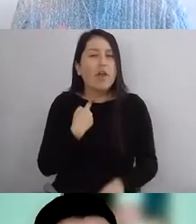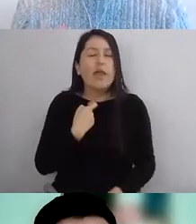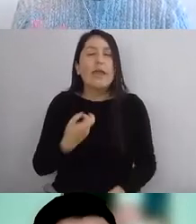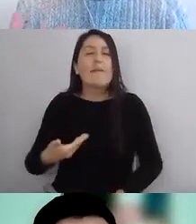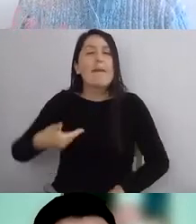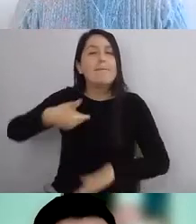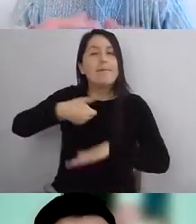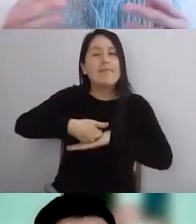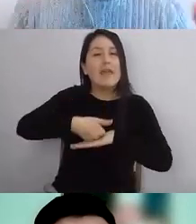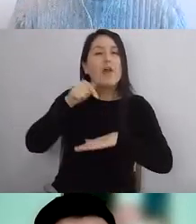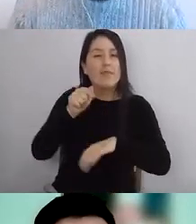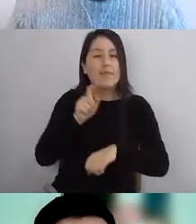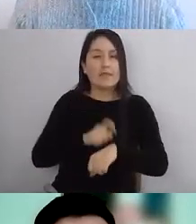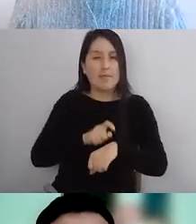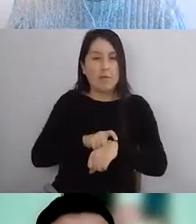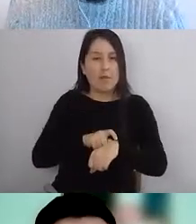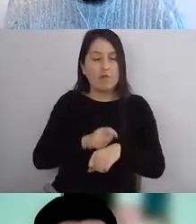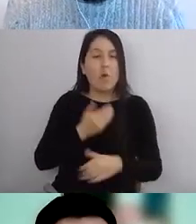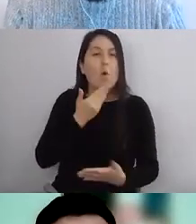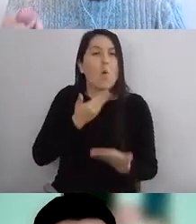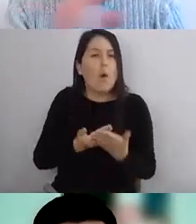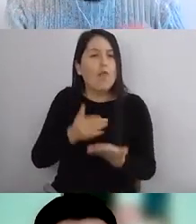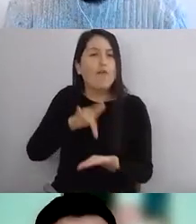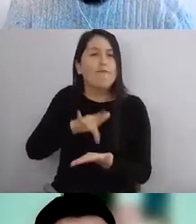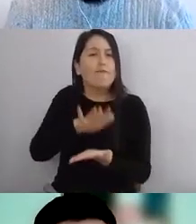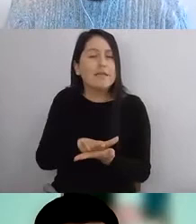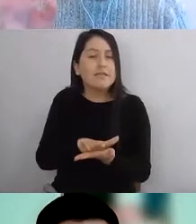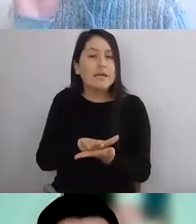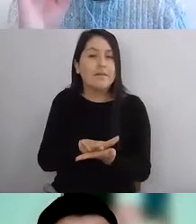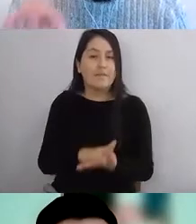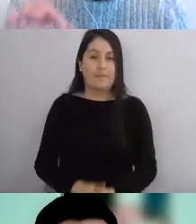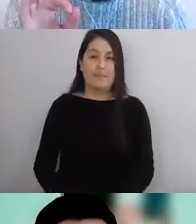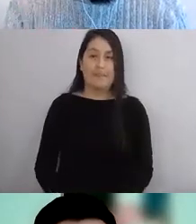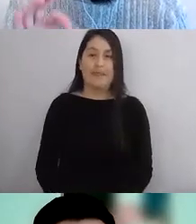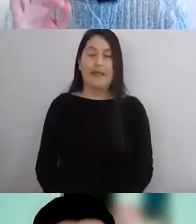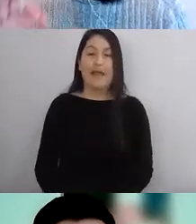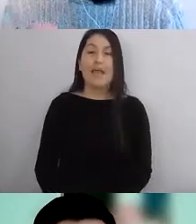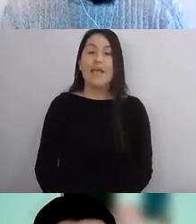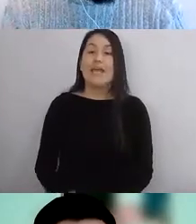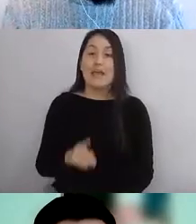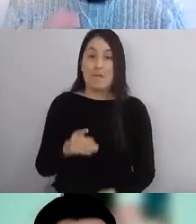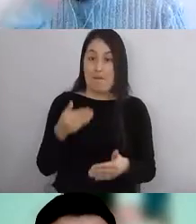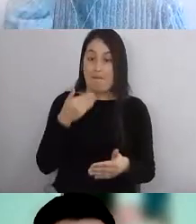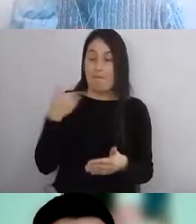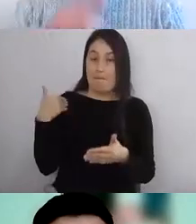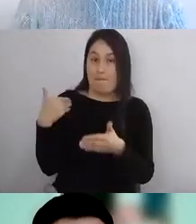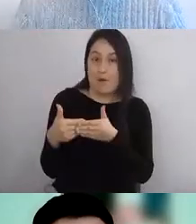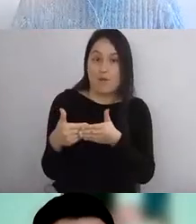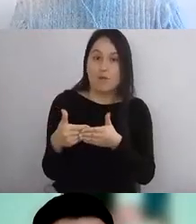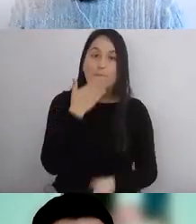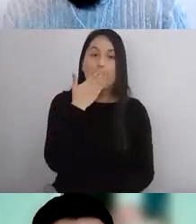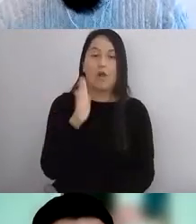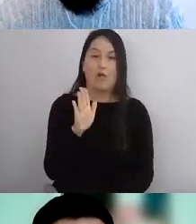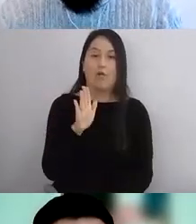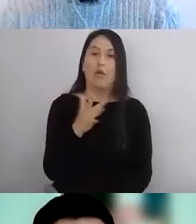momento específico, en qué fecha fue, etc. Y ahí les pongo, mientras más reciente, mejor. ¿Y por qué crees, Mauro,